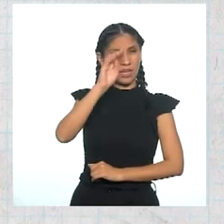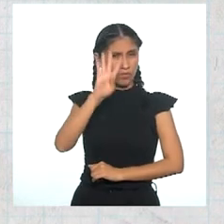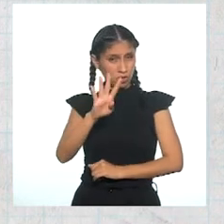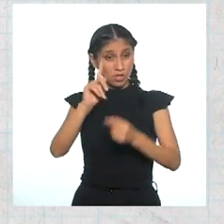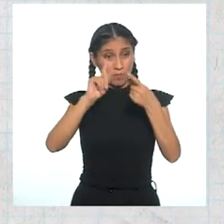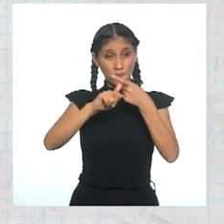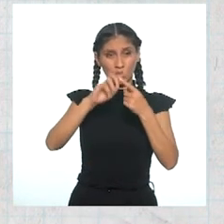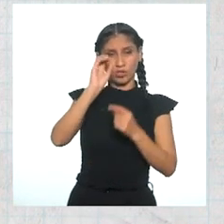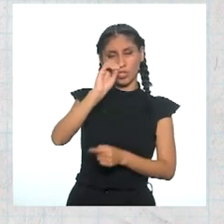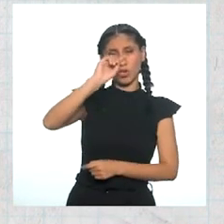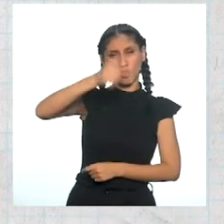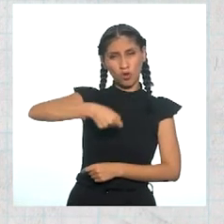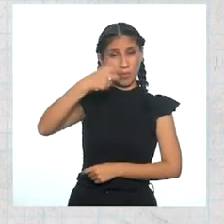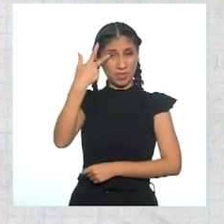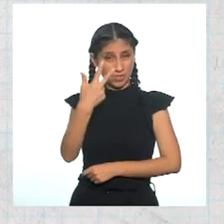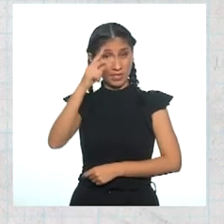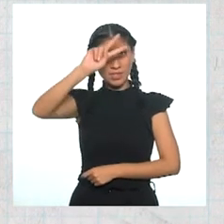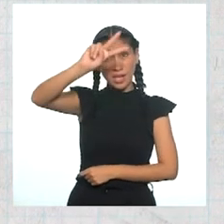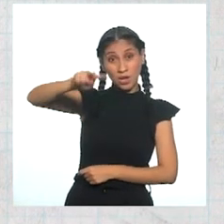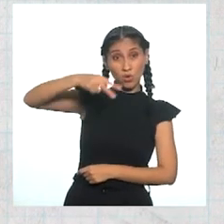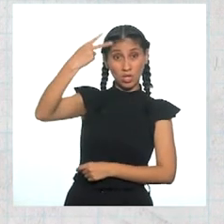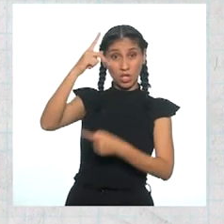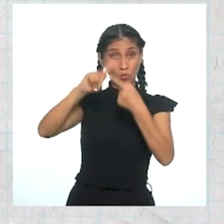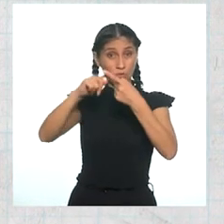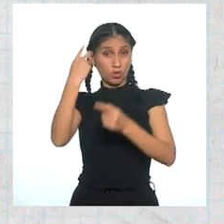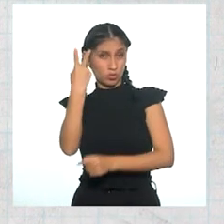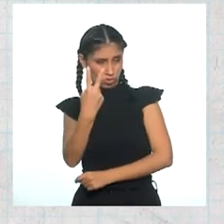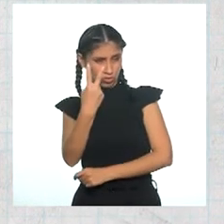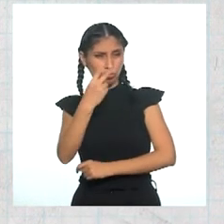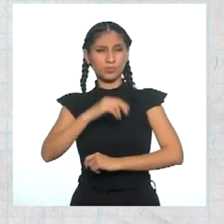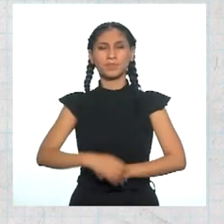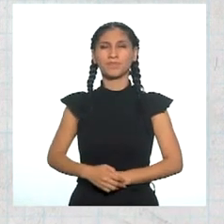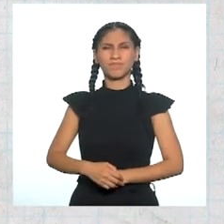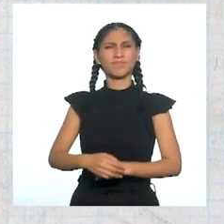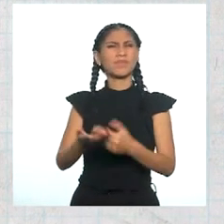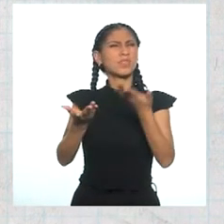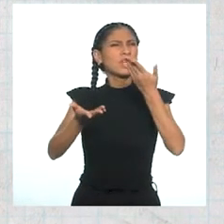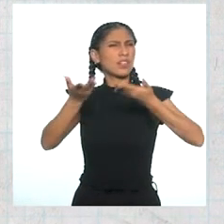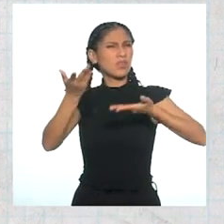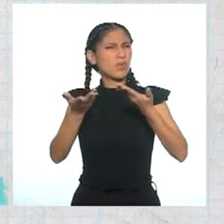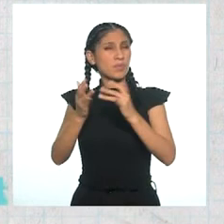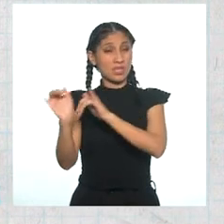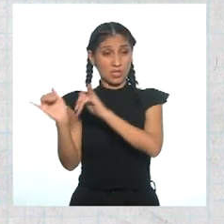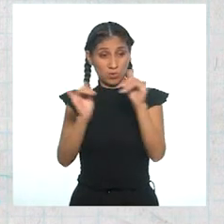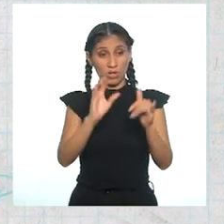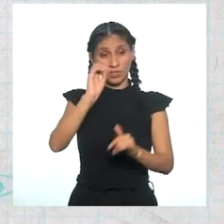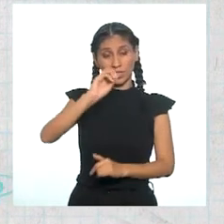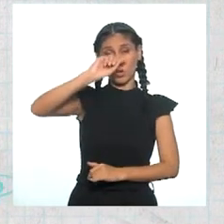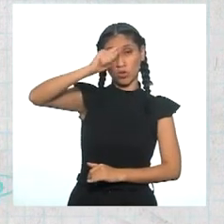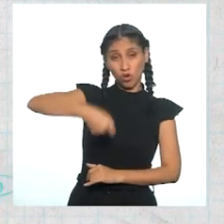3,14 por 0,3 al cuadrado por 2. Eso me da